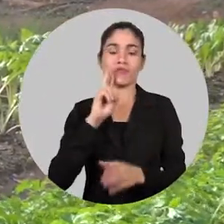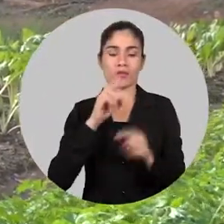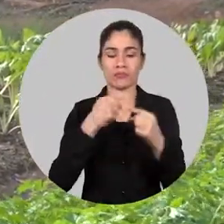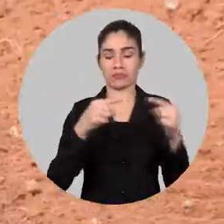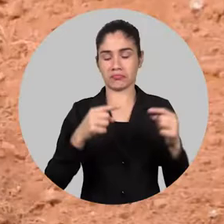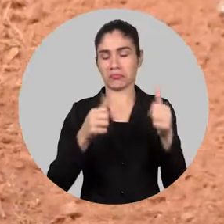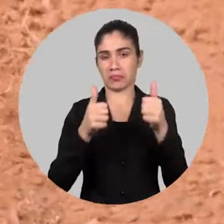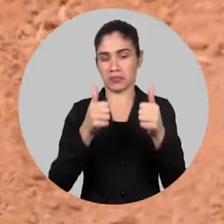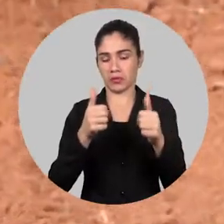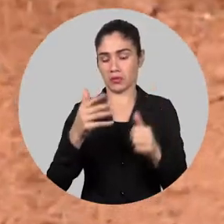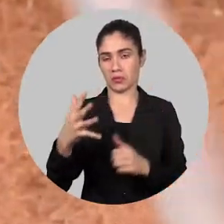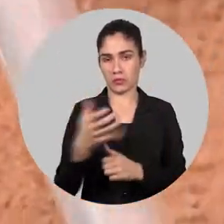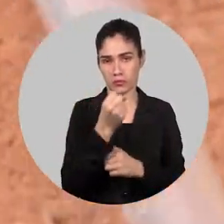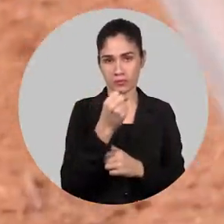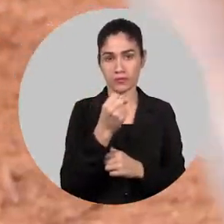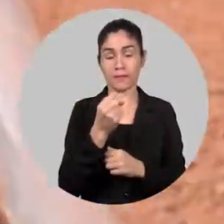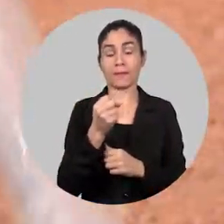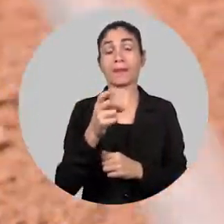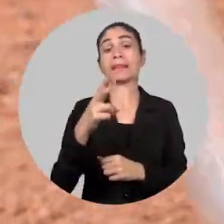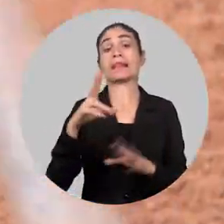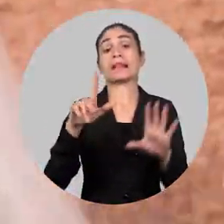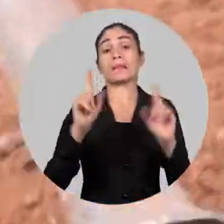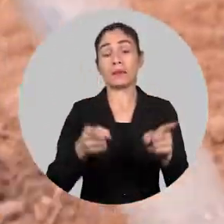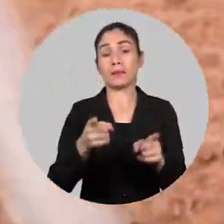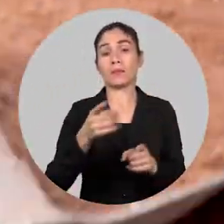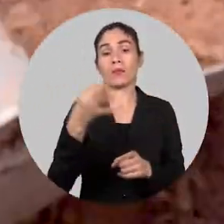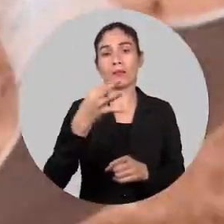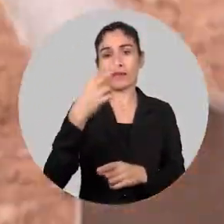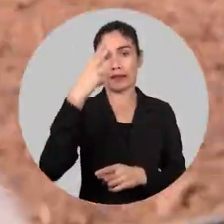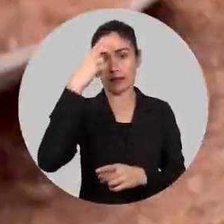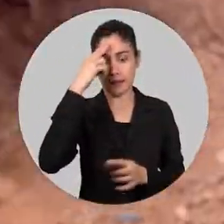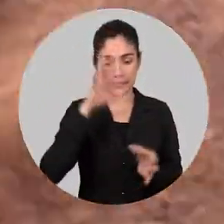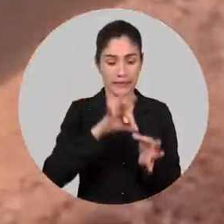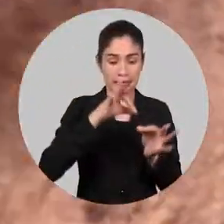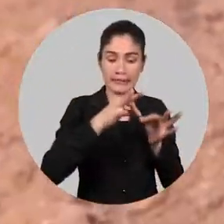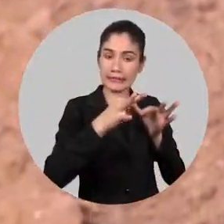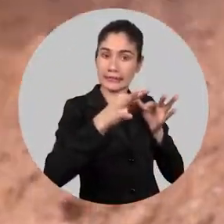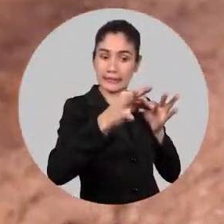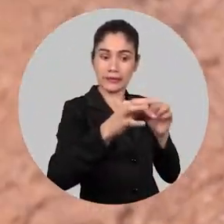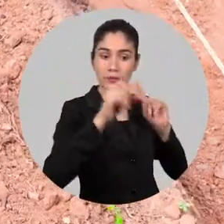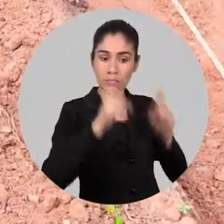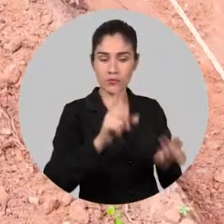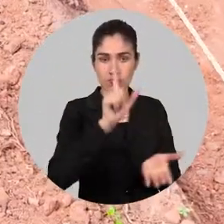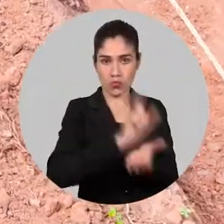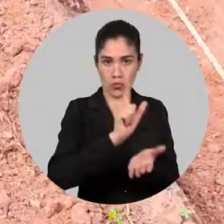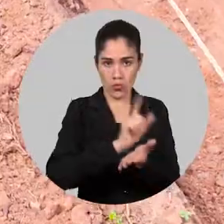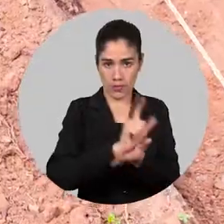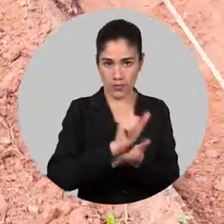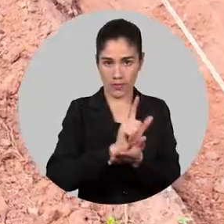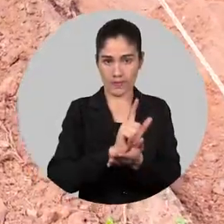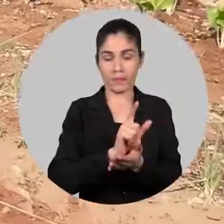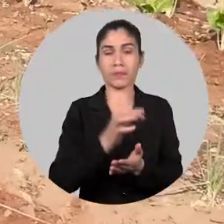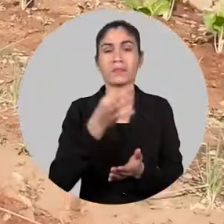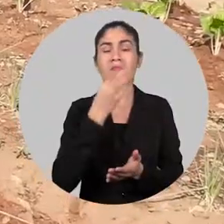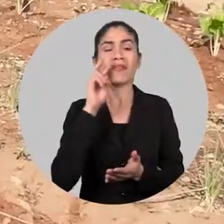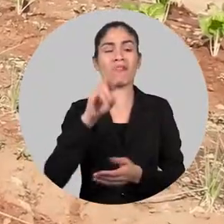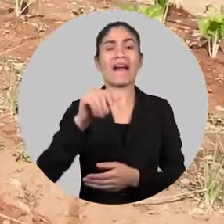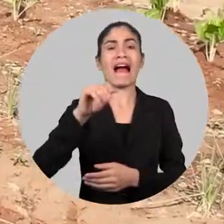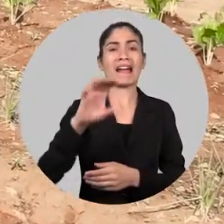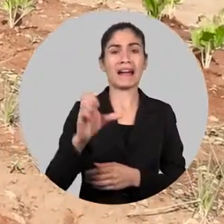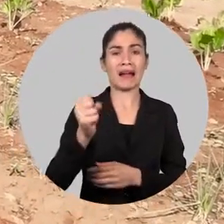borde. Respetando siempre bajo el hilo, que van vayendo ya. Si el suelo de